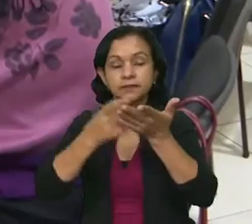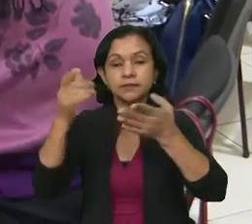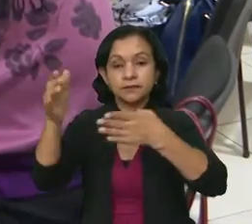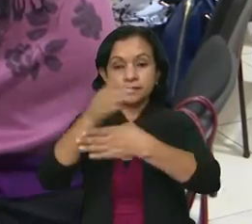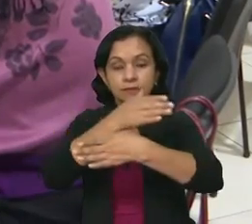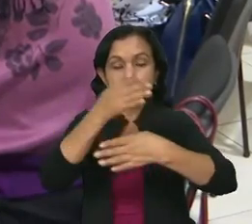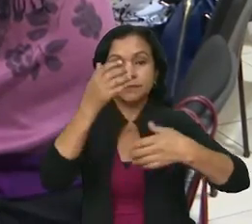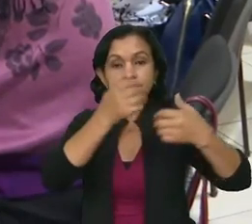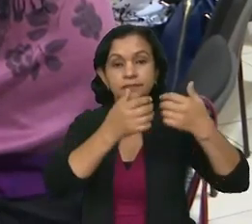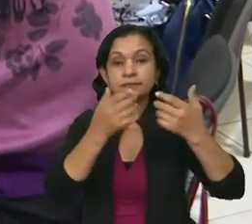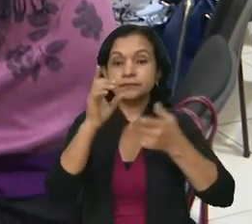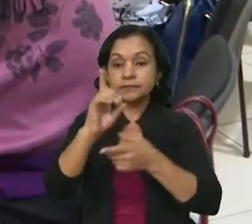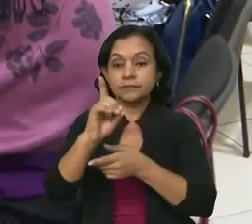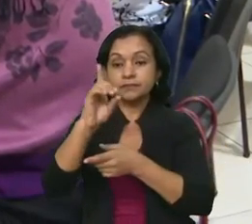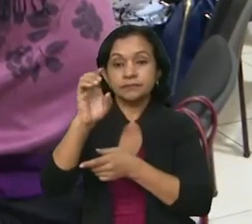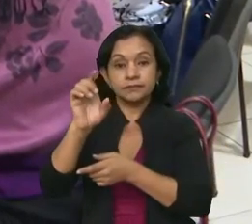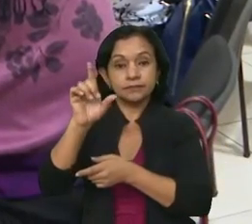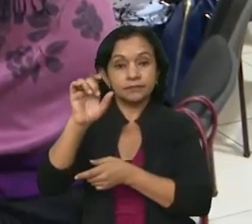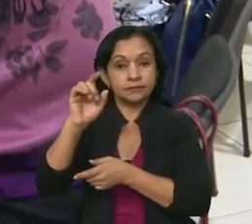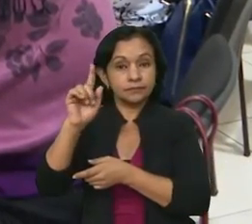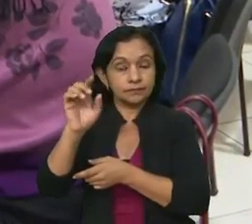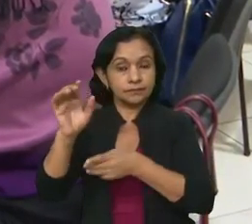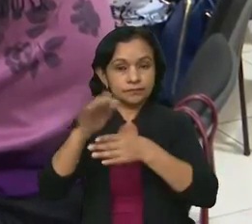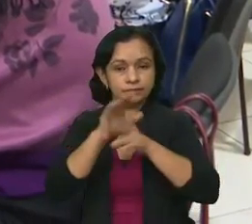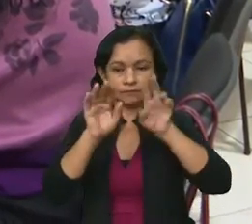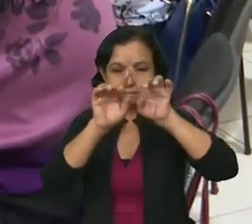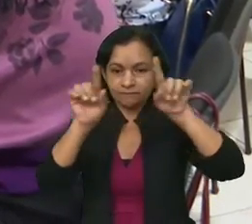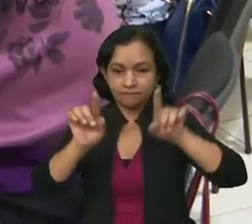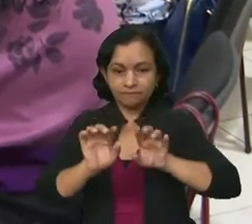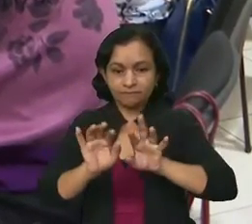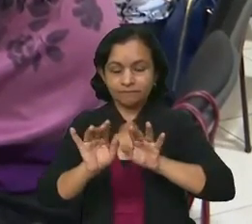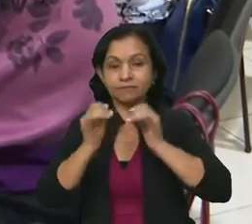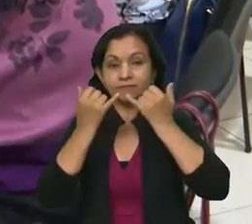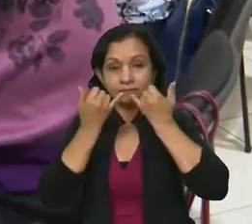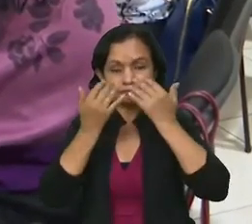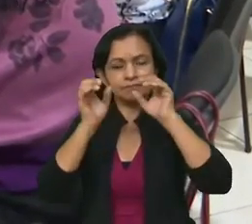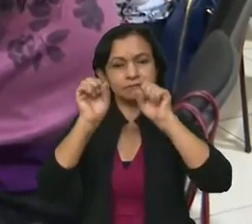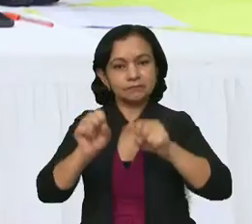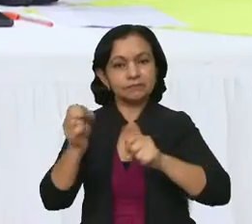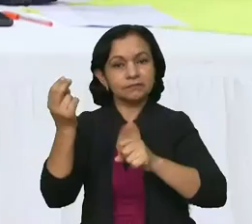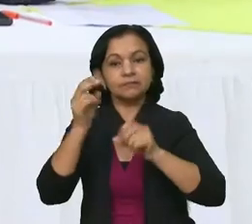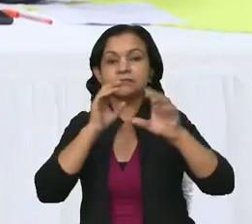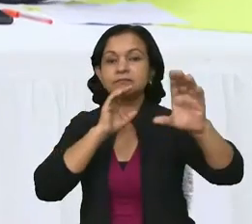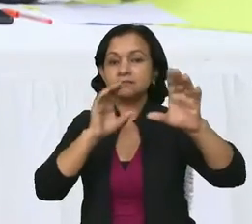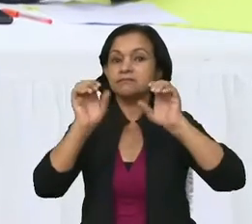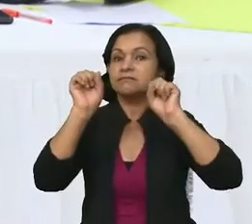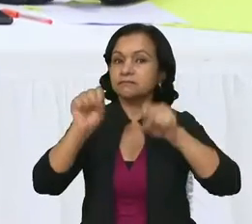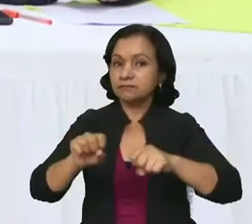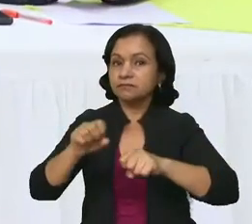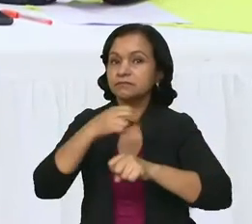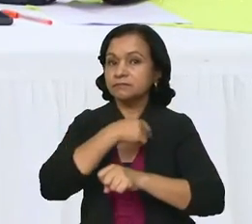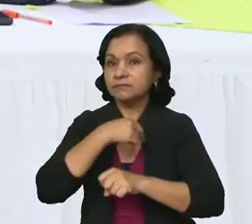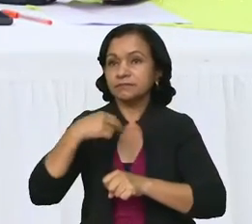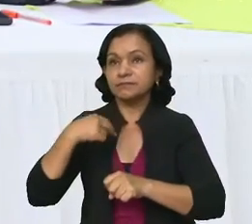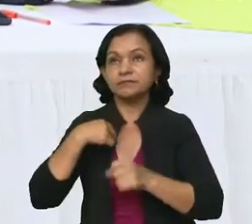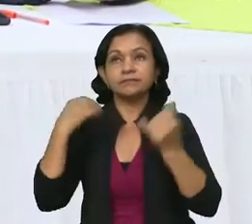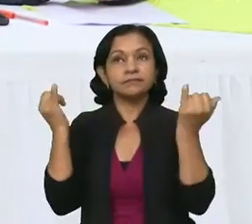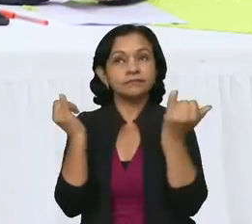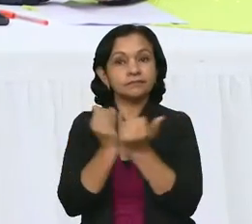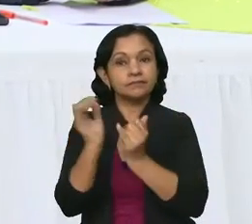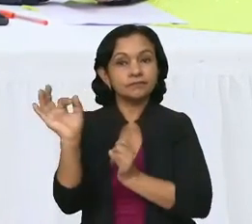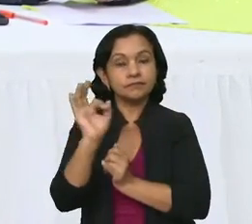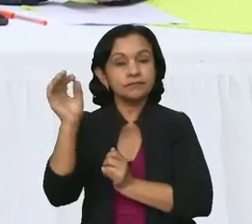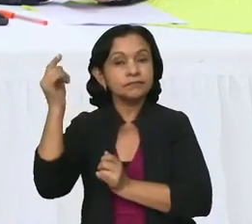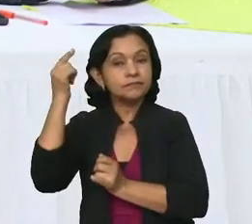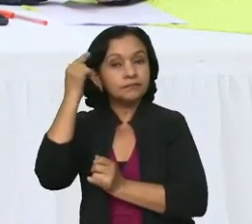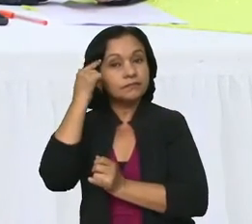delitos cometidos a través de las tecnologías, de la información y de la comunicación. Pero igual nos